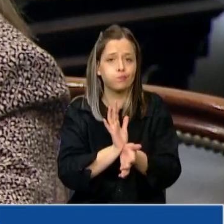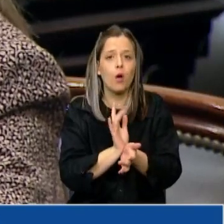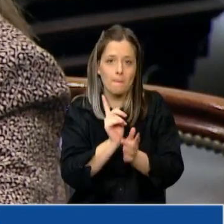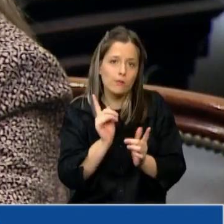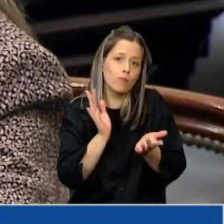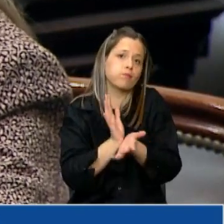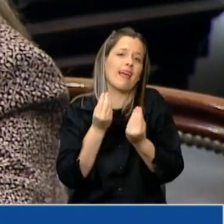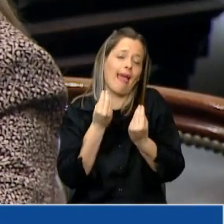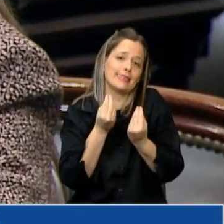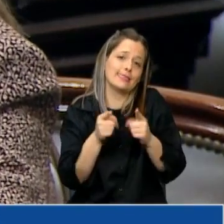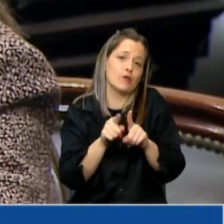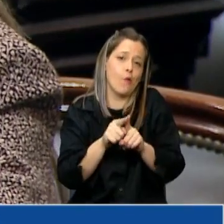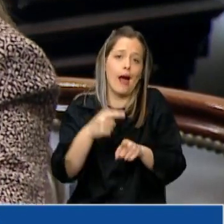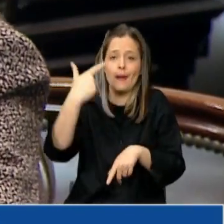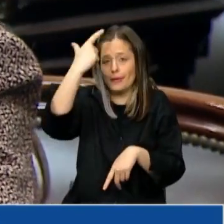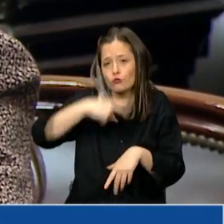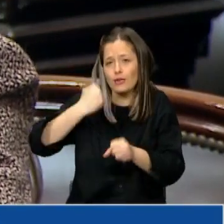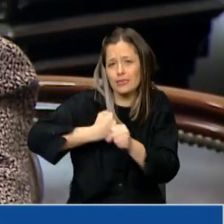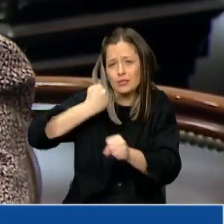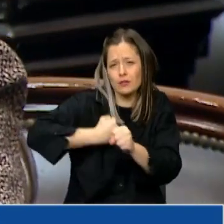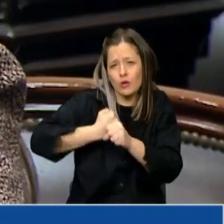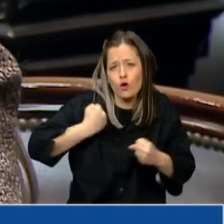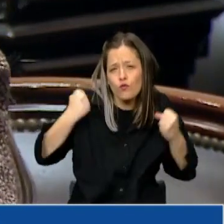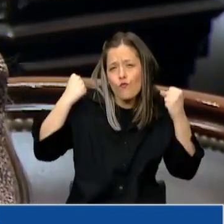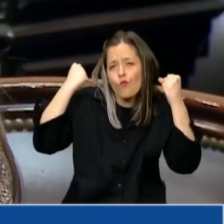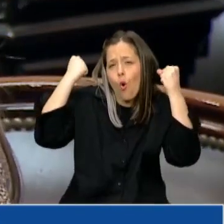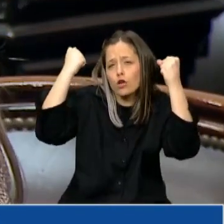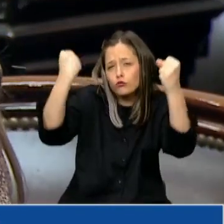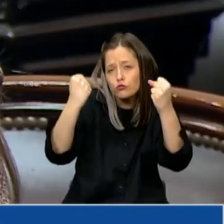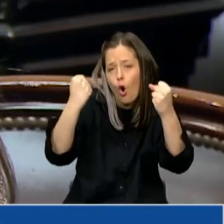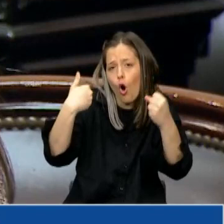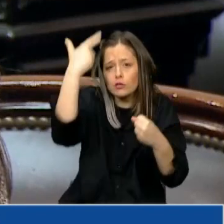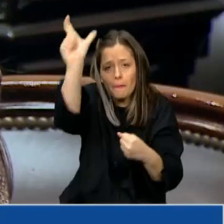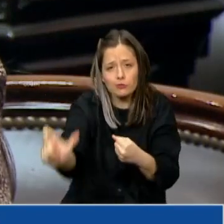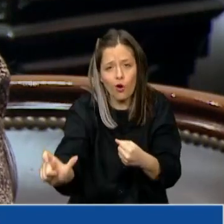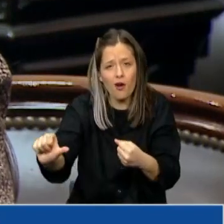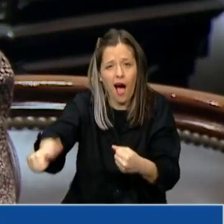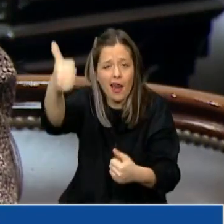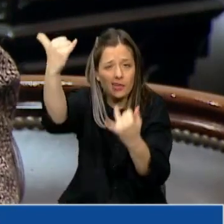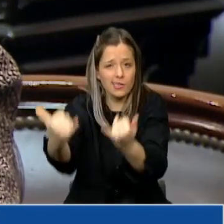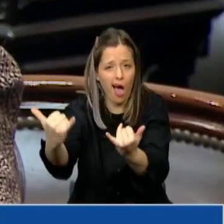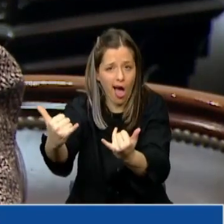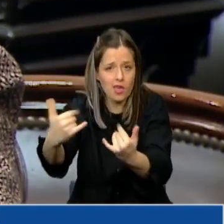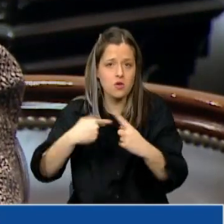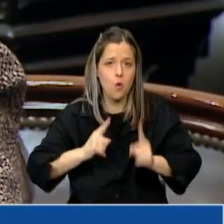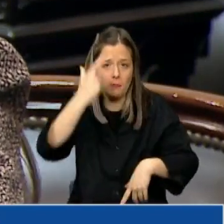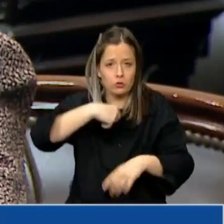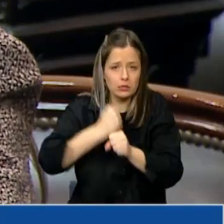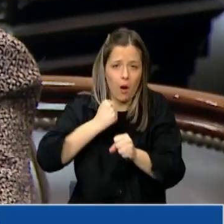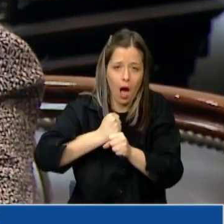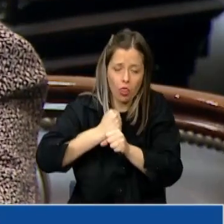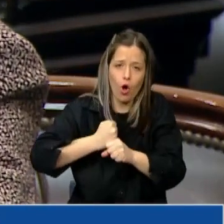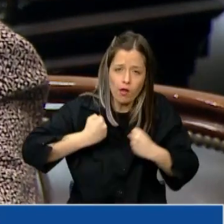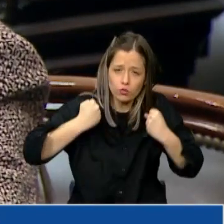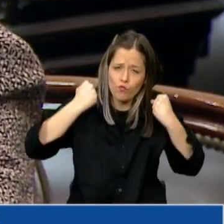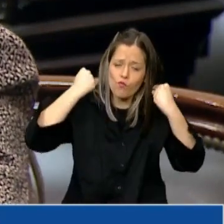un ingreso que es fruto del esfuerzo del trabajo a favor de otra persona, el empleador,